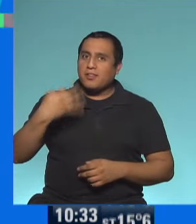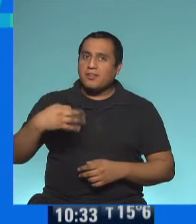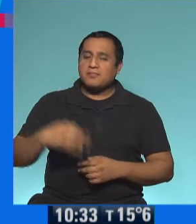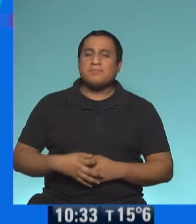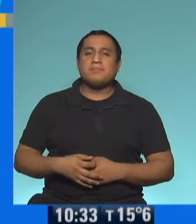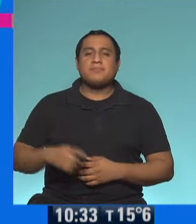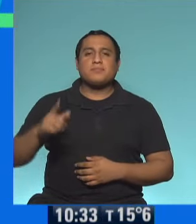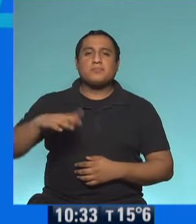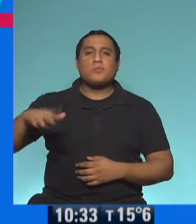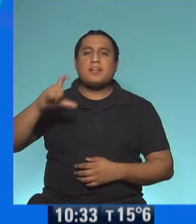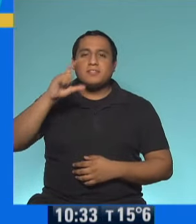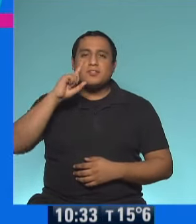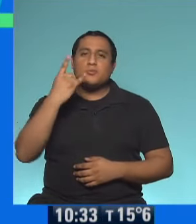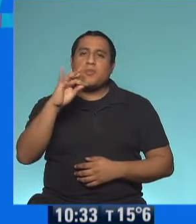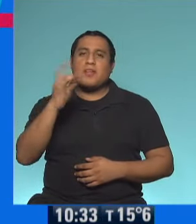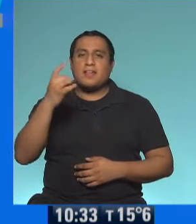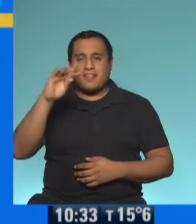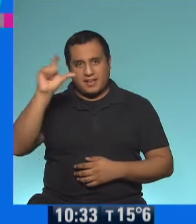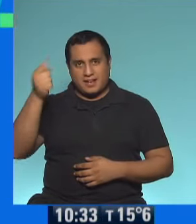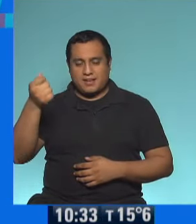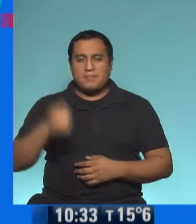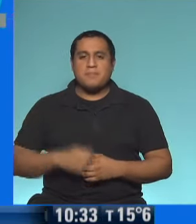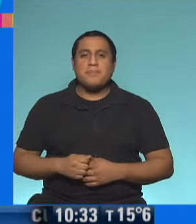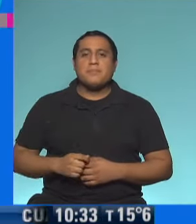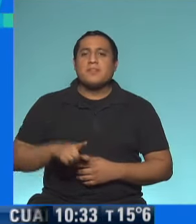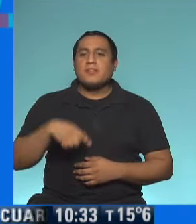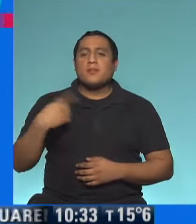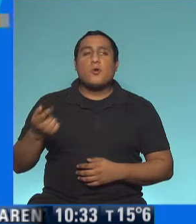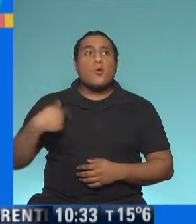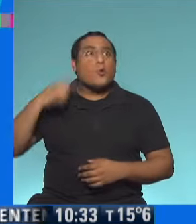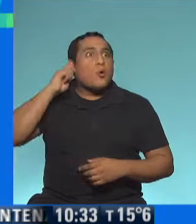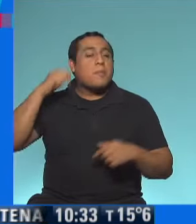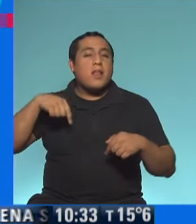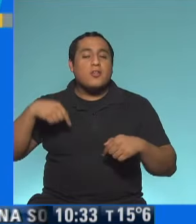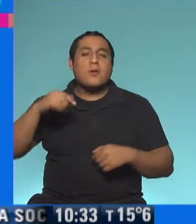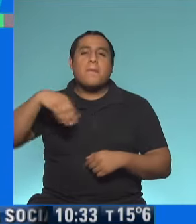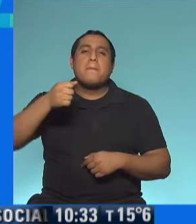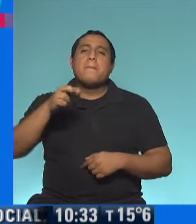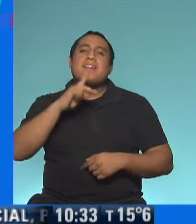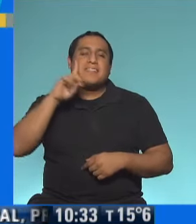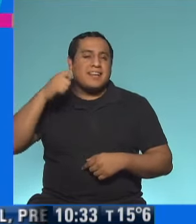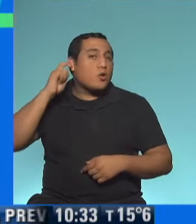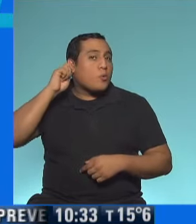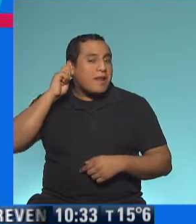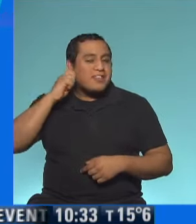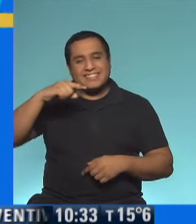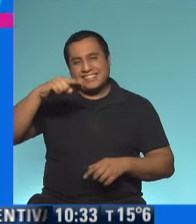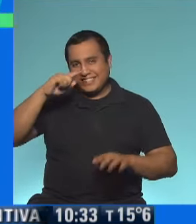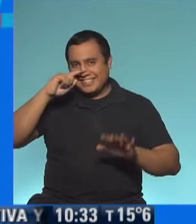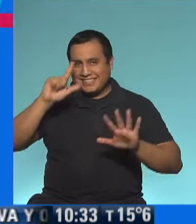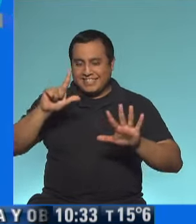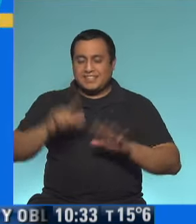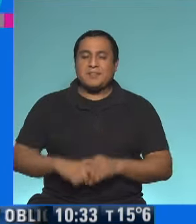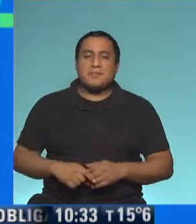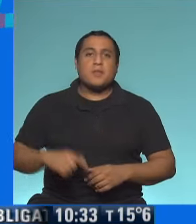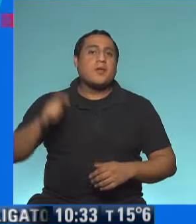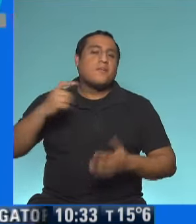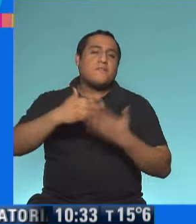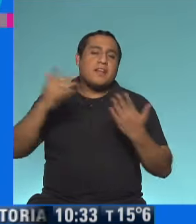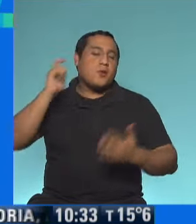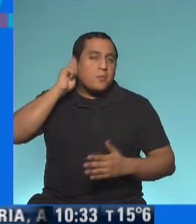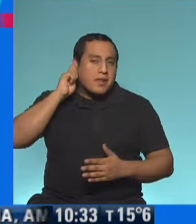De Ciudadela. Qué buen corte. Hoy es mi cumple, Martina, cumple 7, dice. Que lo cumpla feliz, que lo